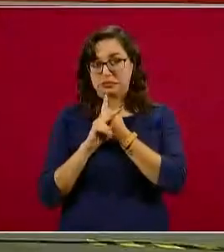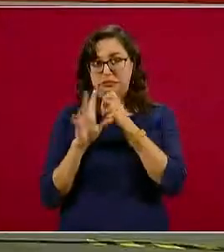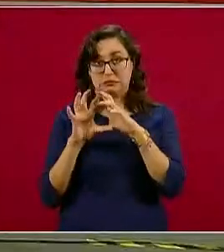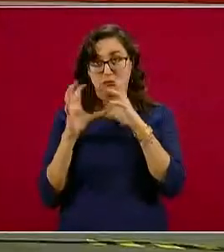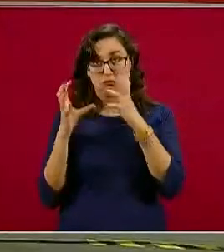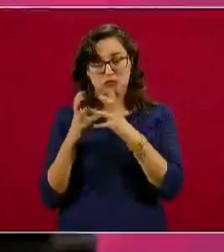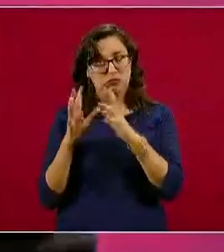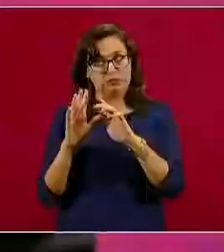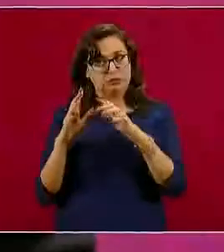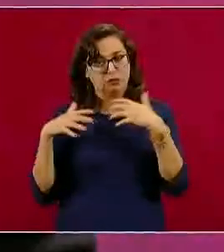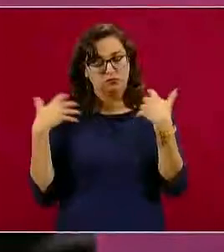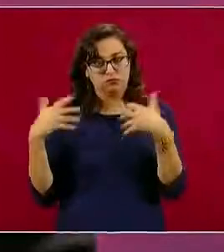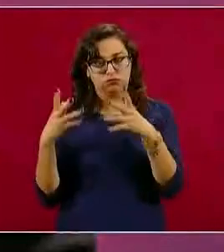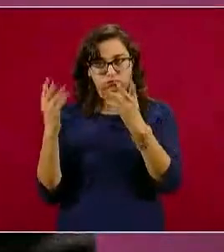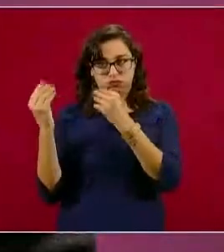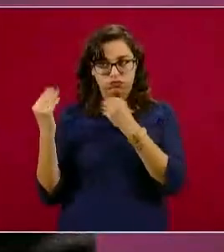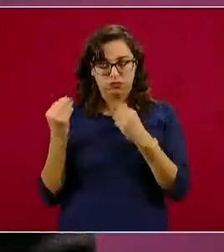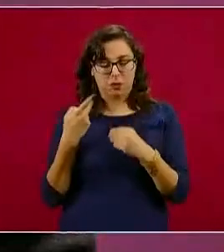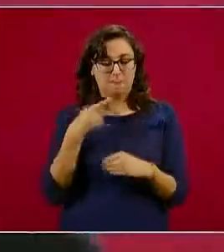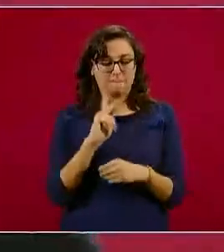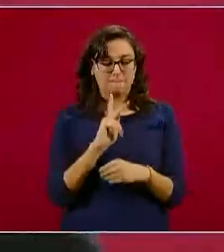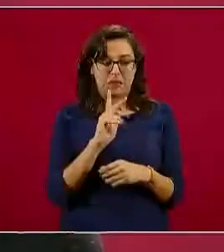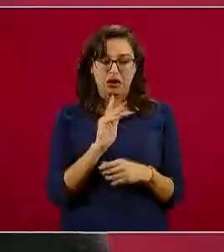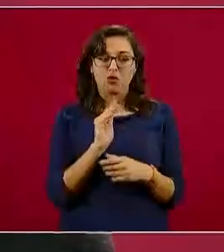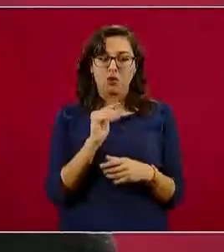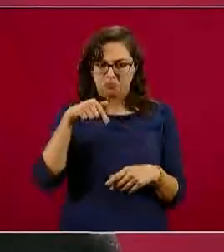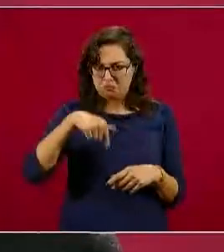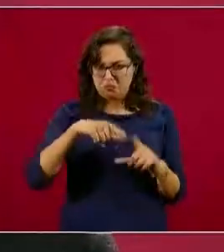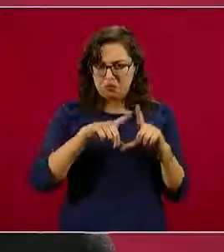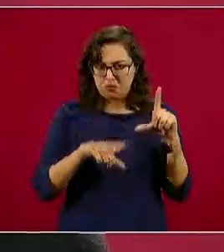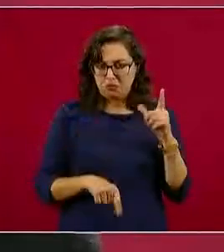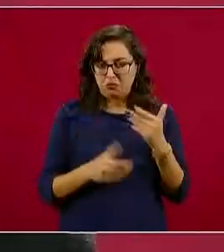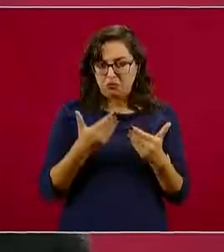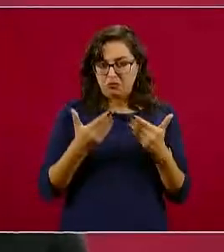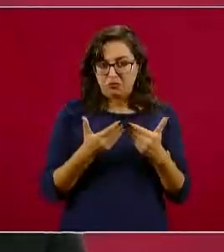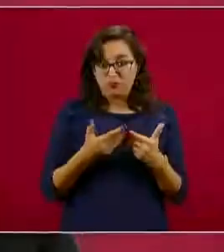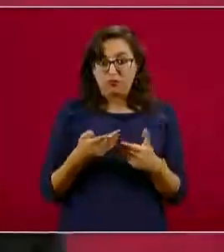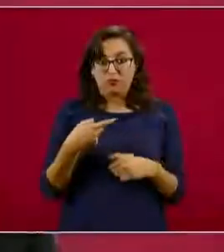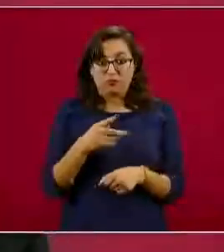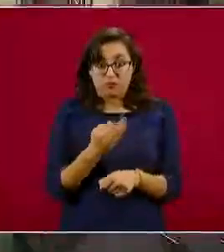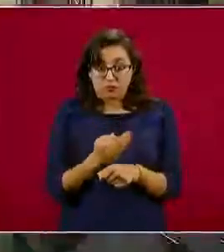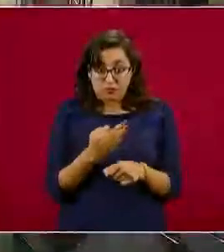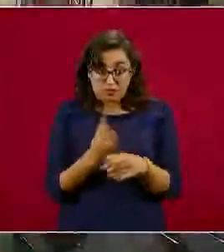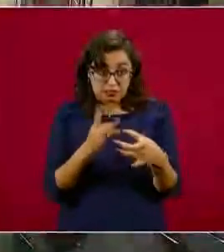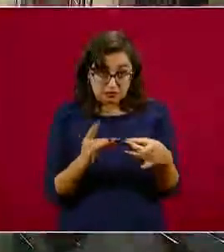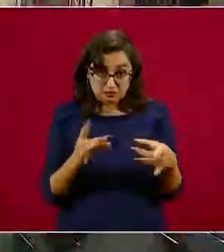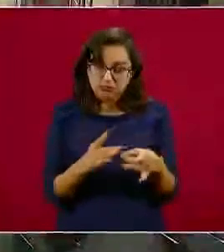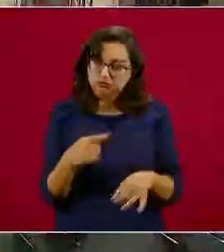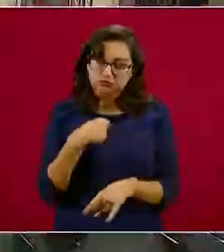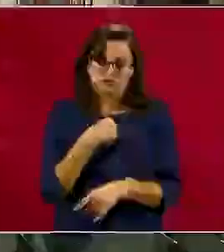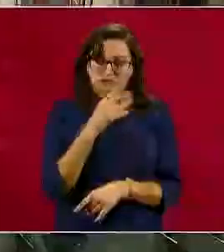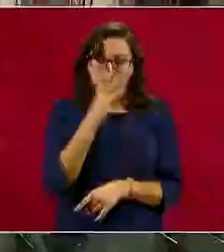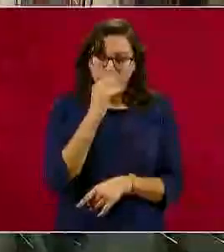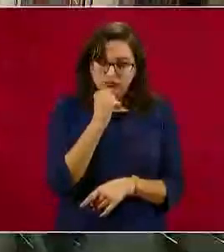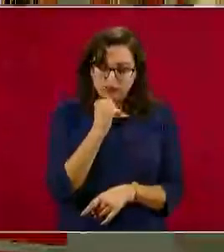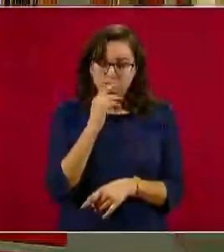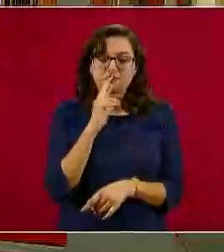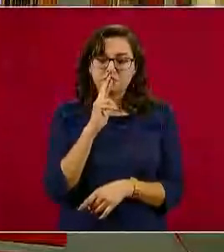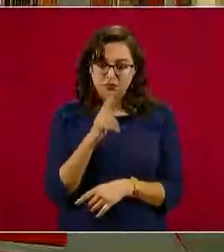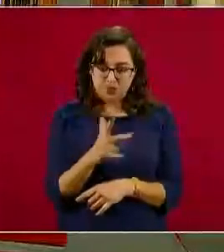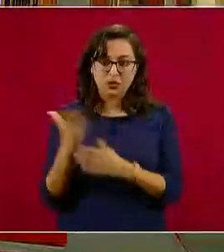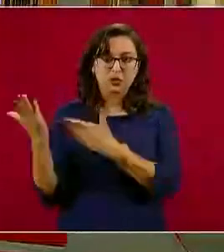mundo. Pero le propongo que en lugar de intentar terminar todos los detalles, traigamos precisamente aquí el doctor López